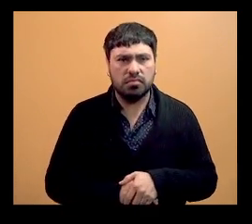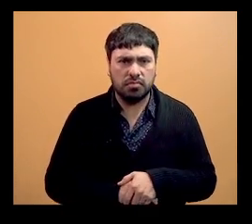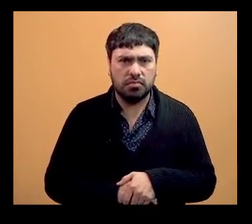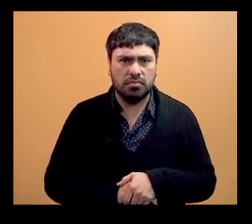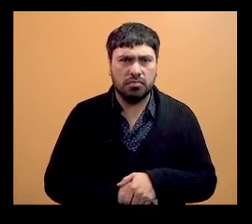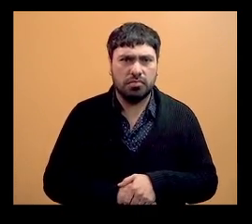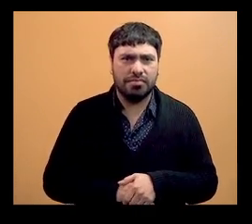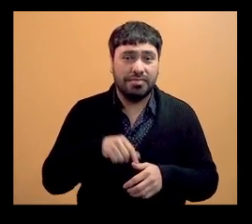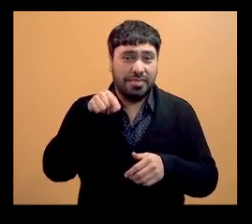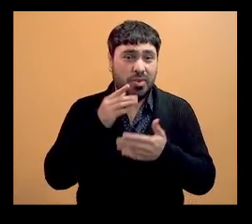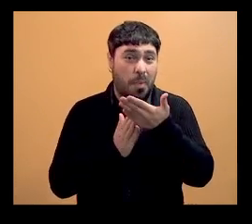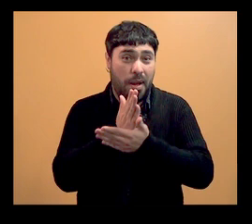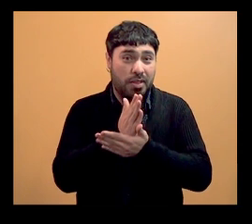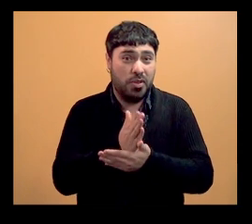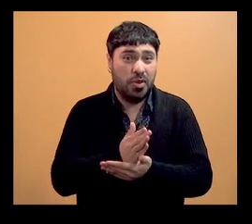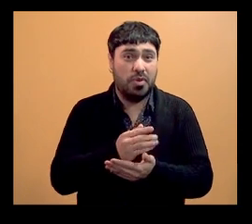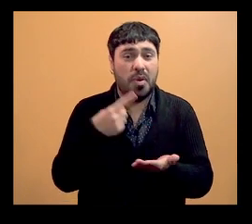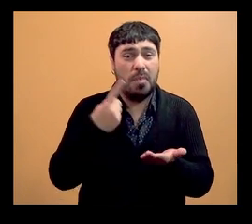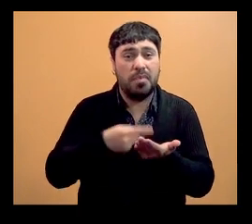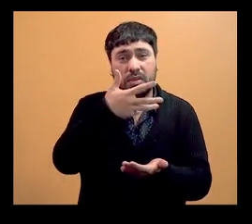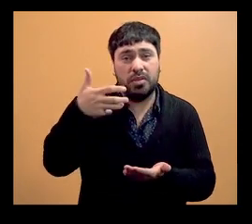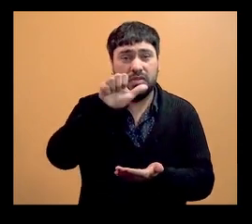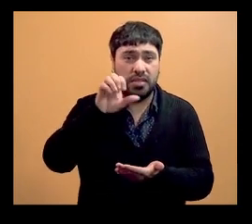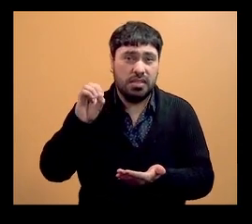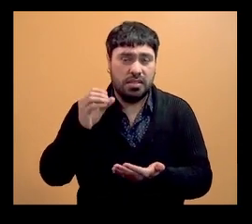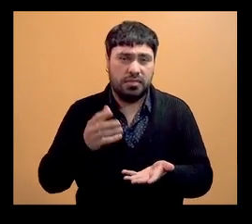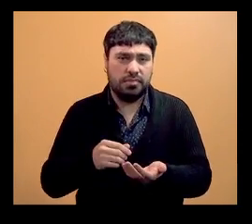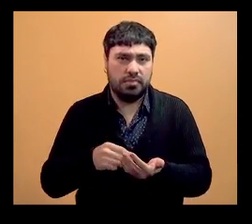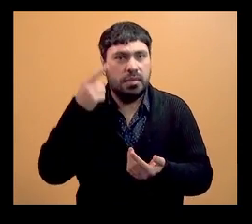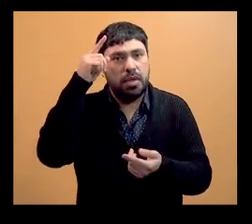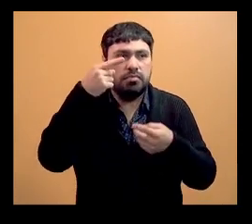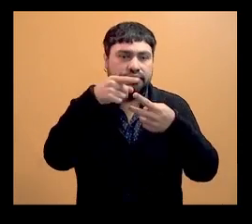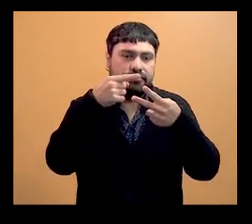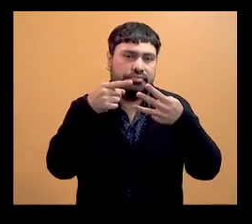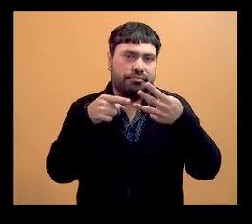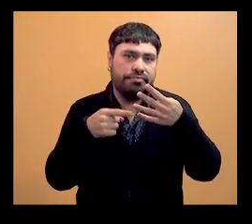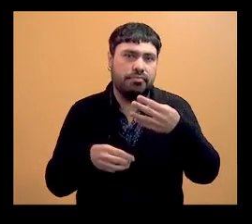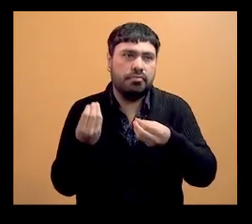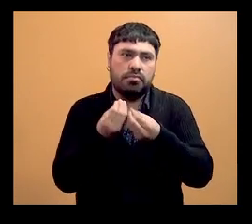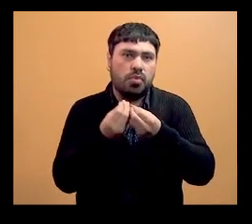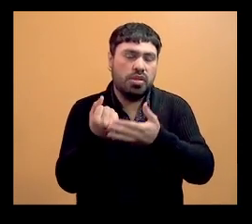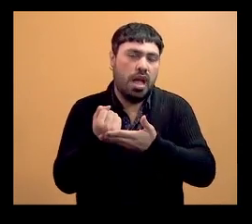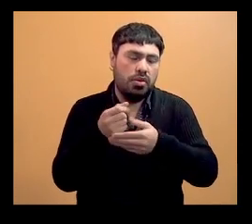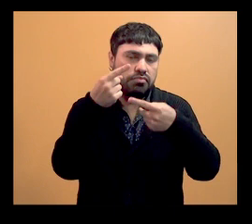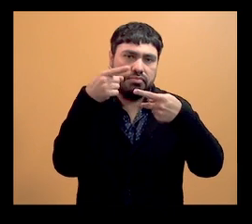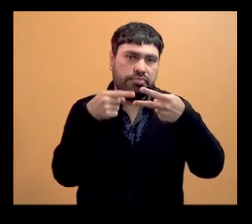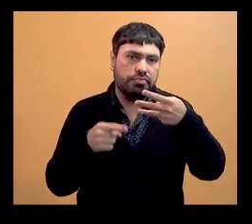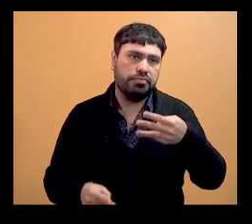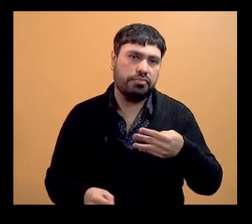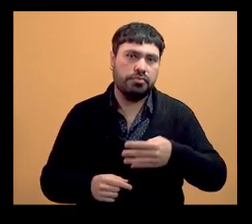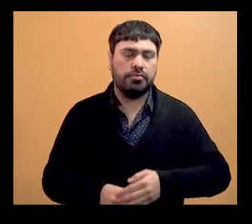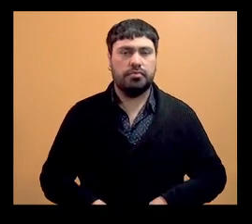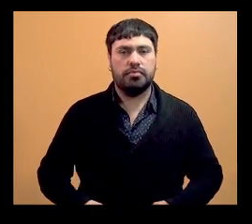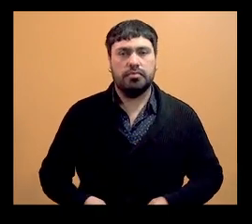década del 60 y el 70. Y la verdad es que seguir enumerando sería muy, muy largo, pero algunos estudios económicos dicen